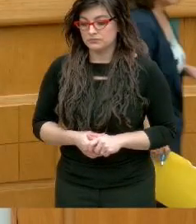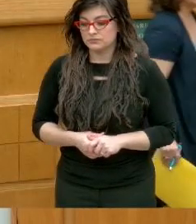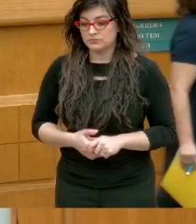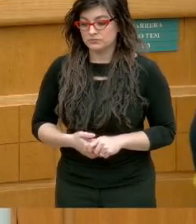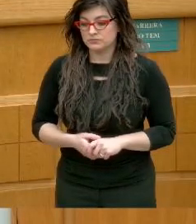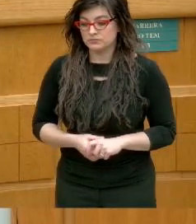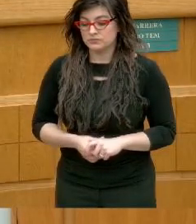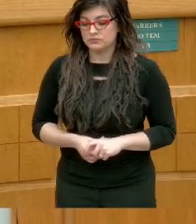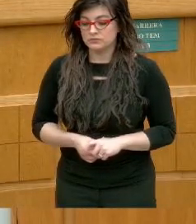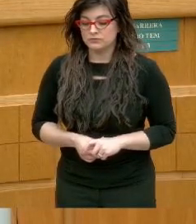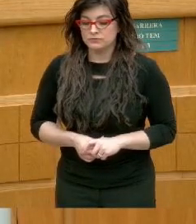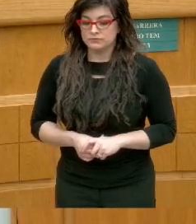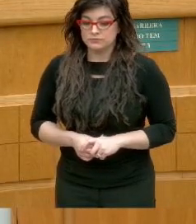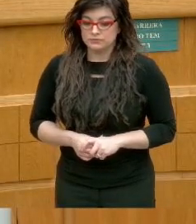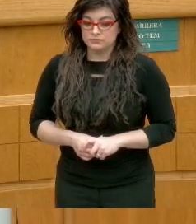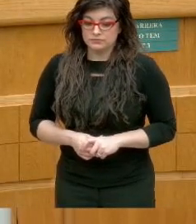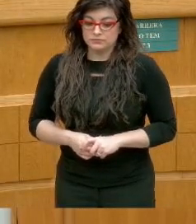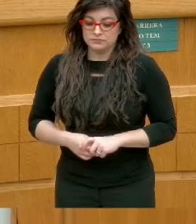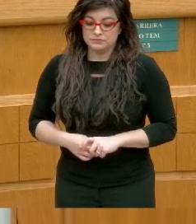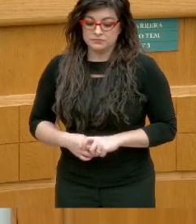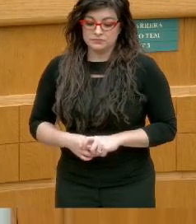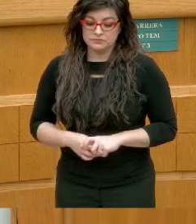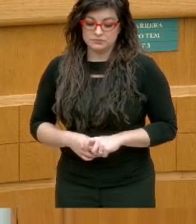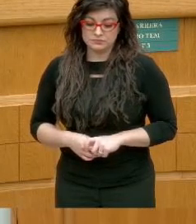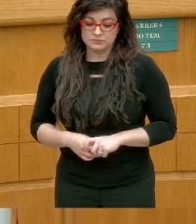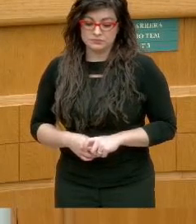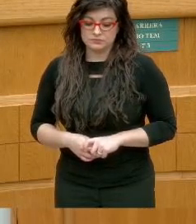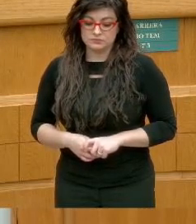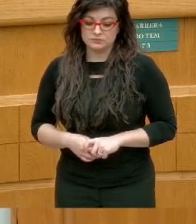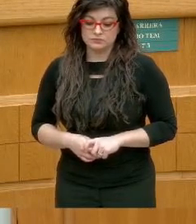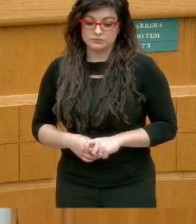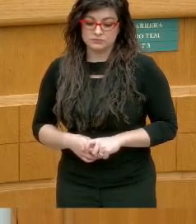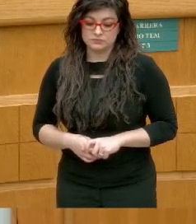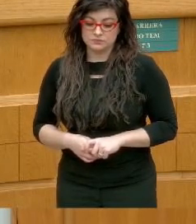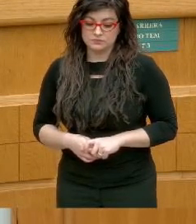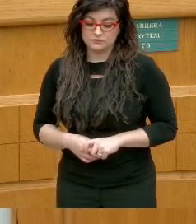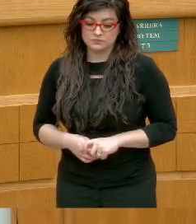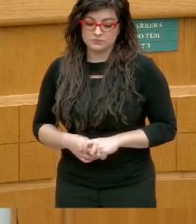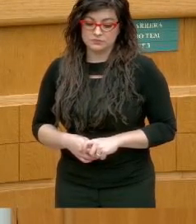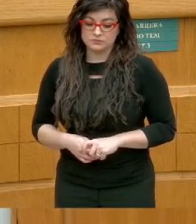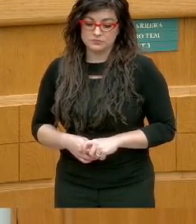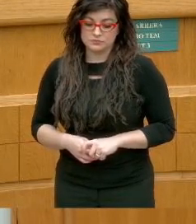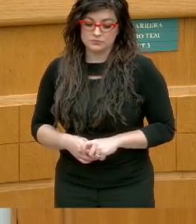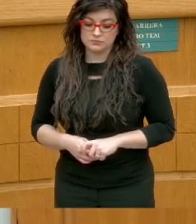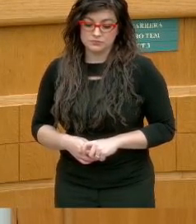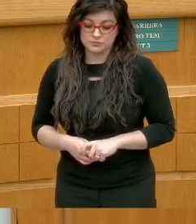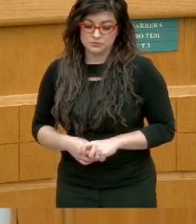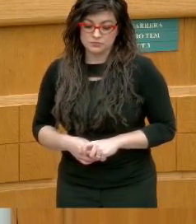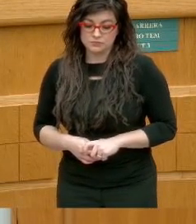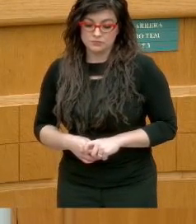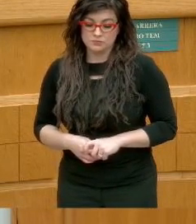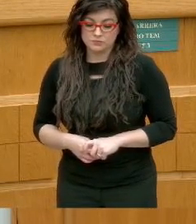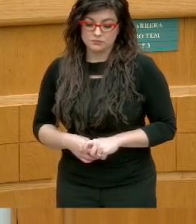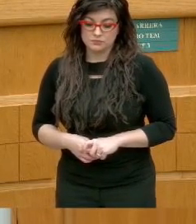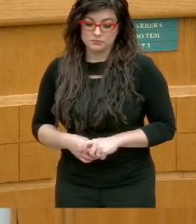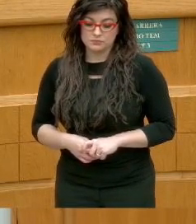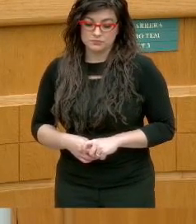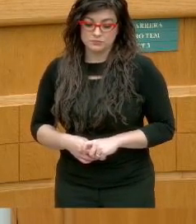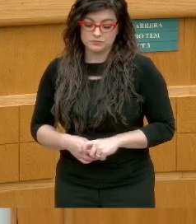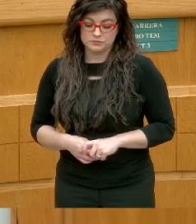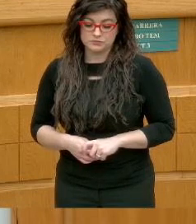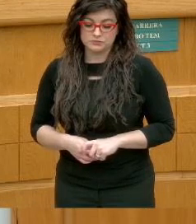operaciones modificadas de la ciudad para mantener un ambiente de trabajo seguro y saludable para todo el personal y el público de la ciudad. Cada plan de acción